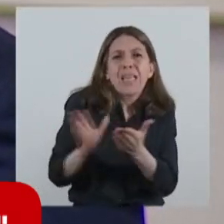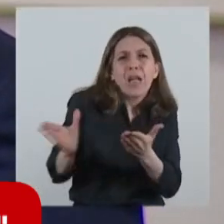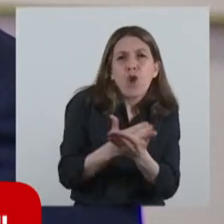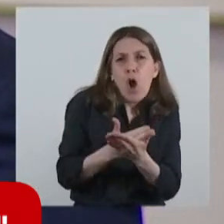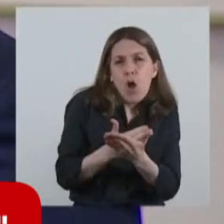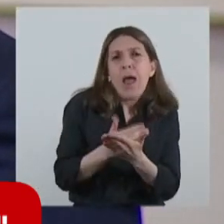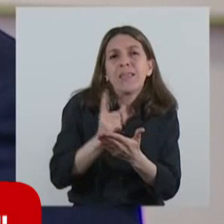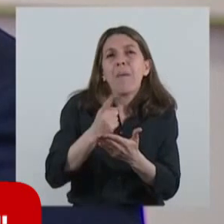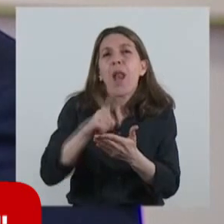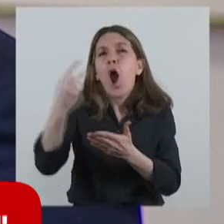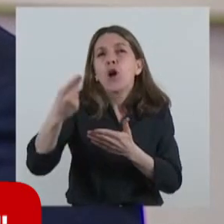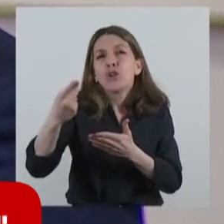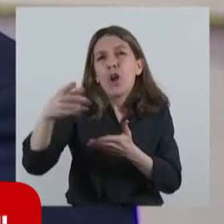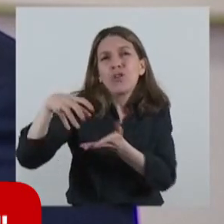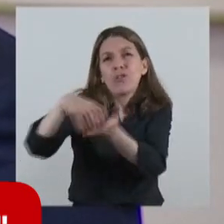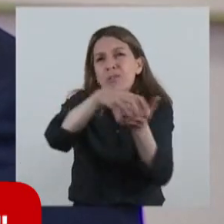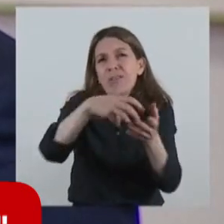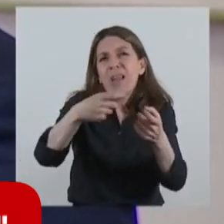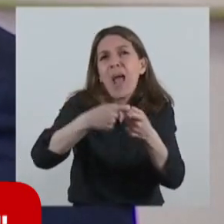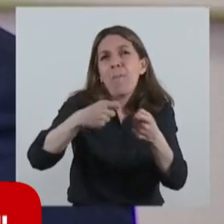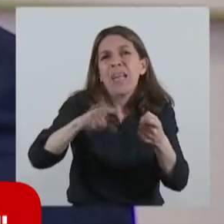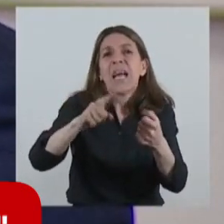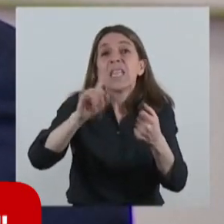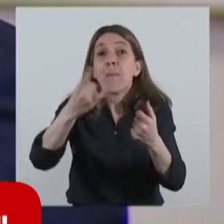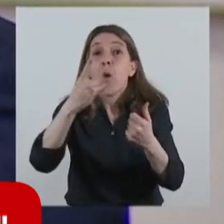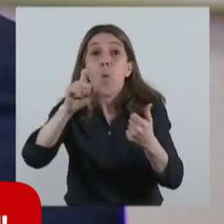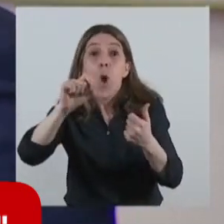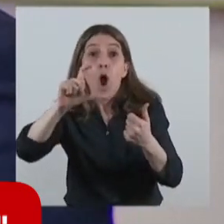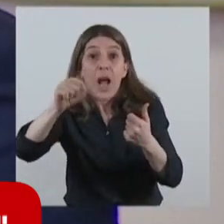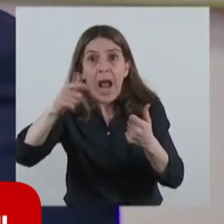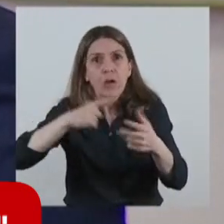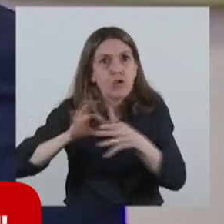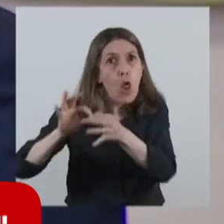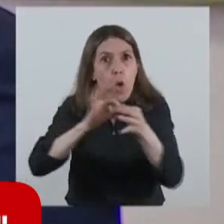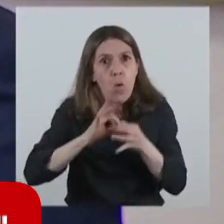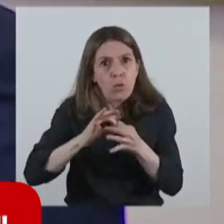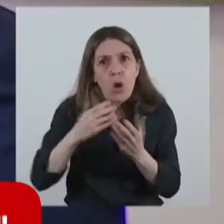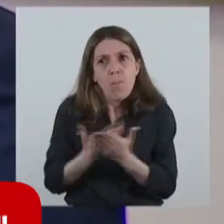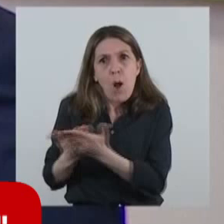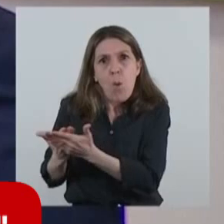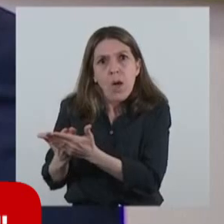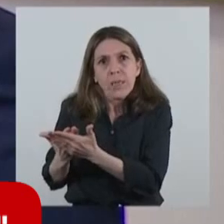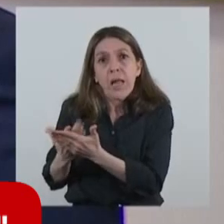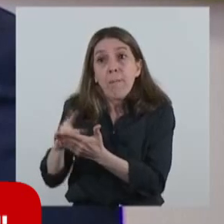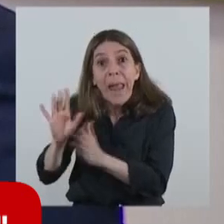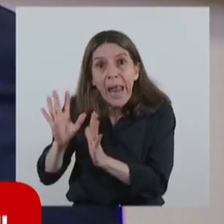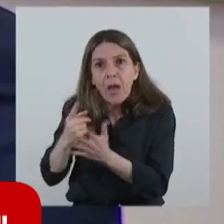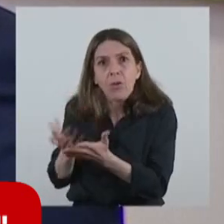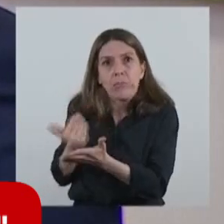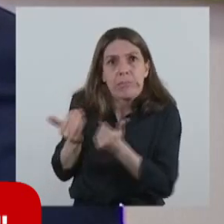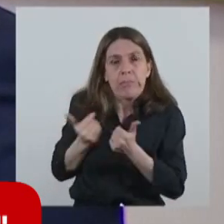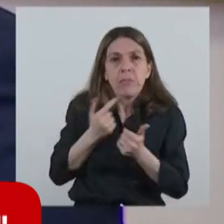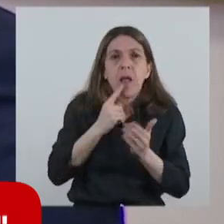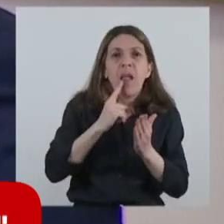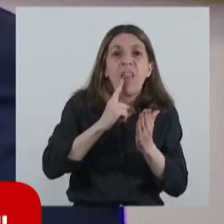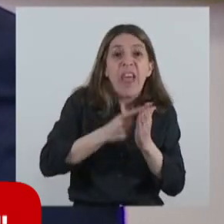conjunto también con otras entidades de la construcción y con la UOCRA, pero la verdad que celebramos estas medidas.